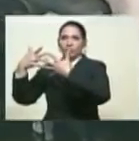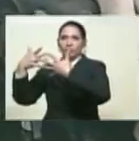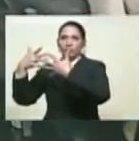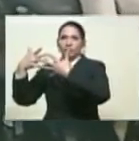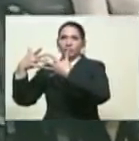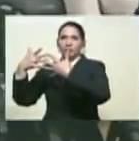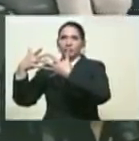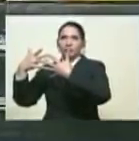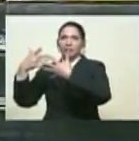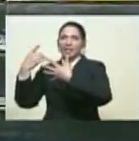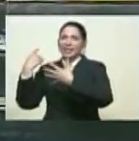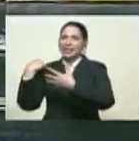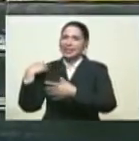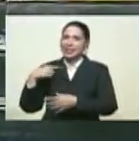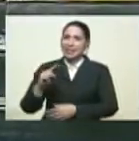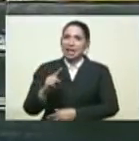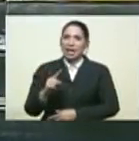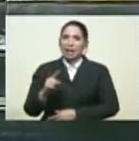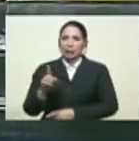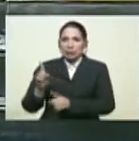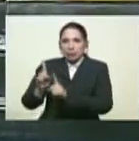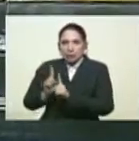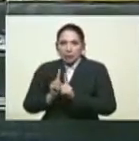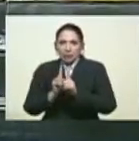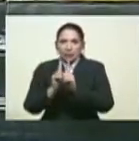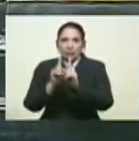tienen como obsesión perseguir a Venezuela,